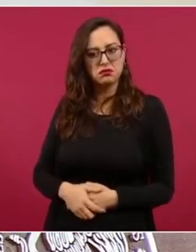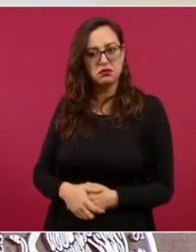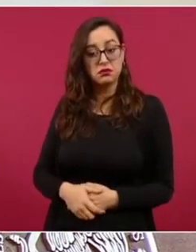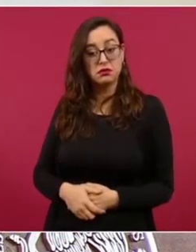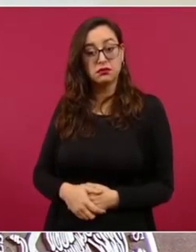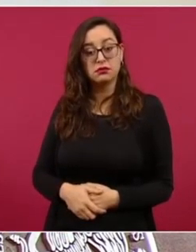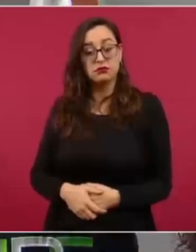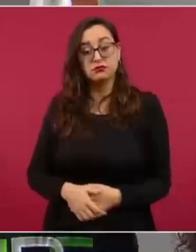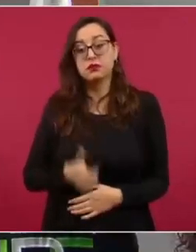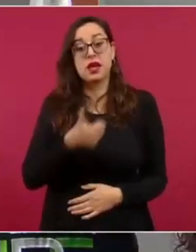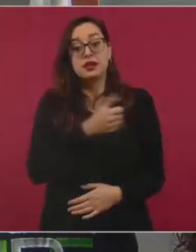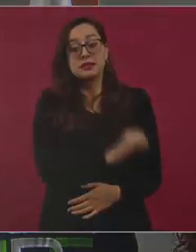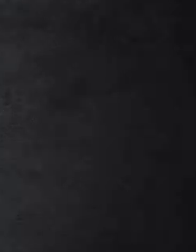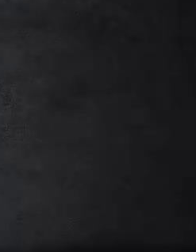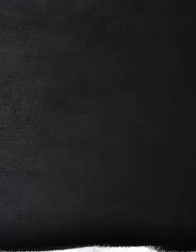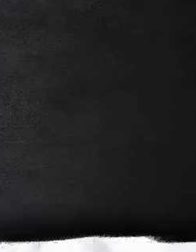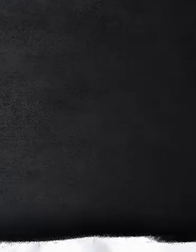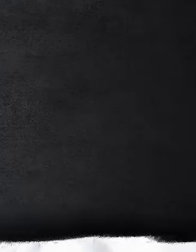Gracias, presidente.